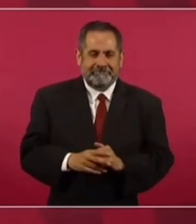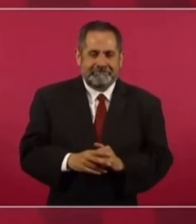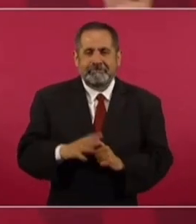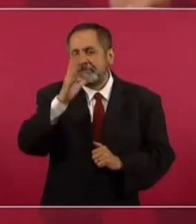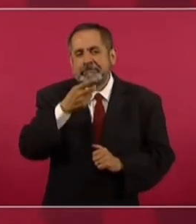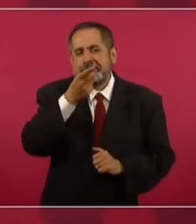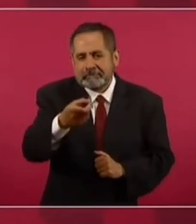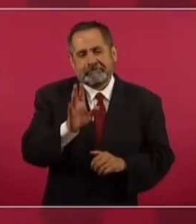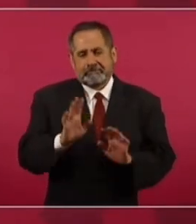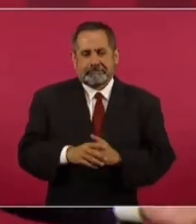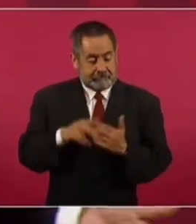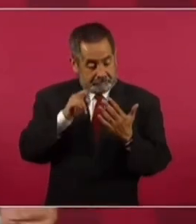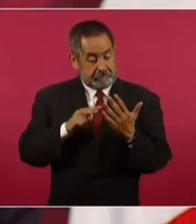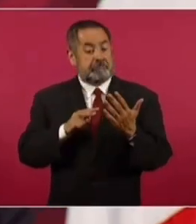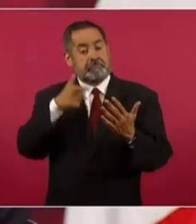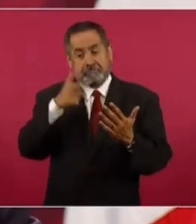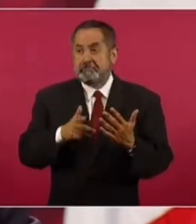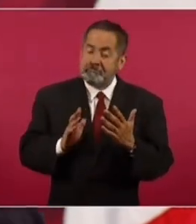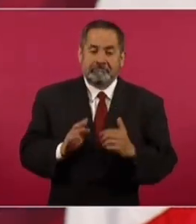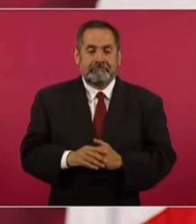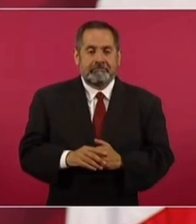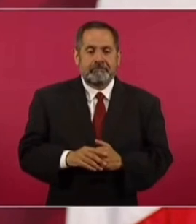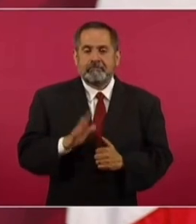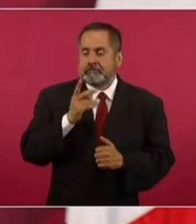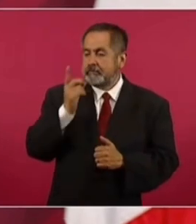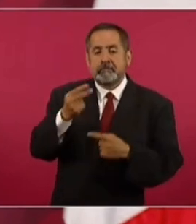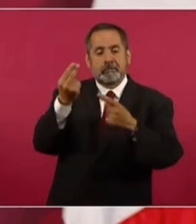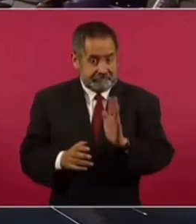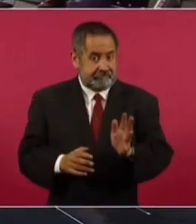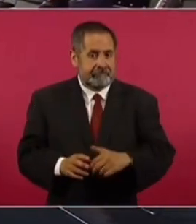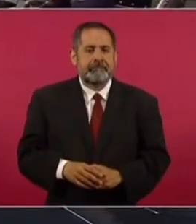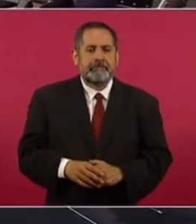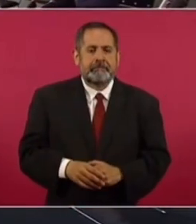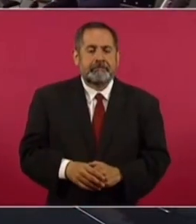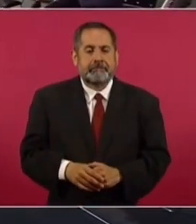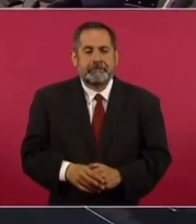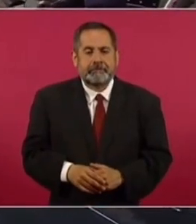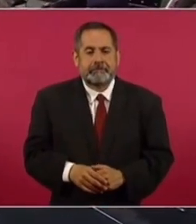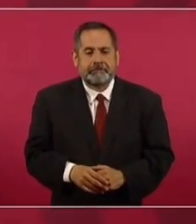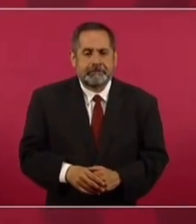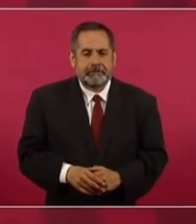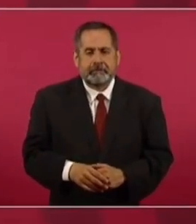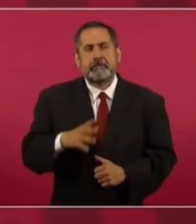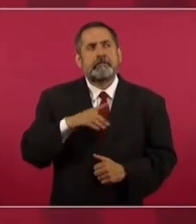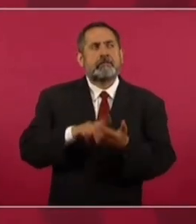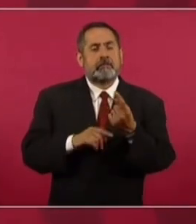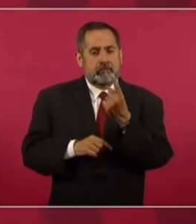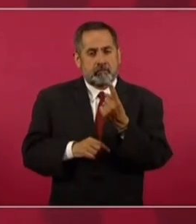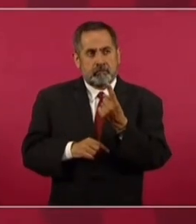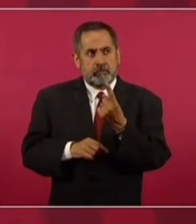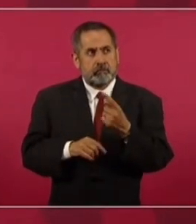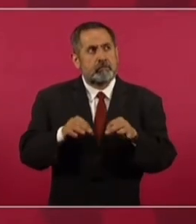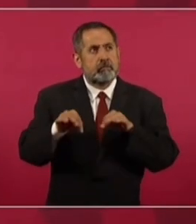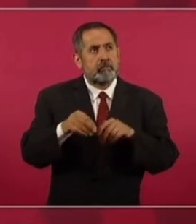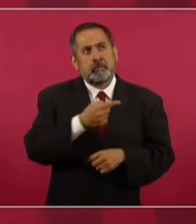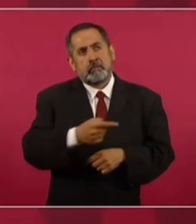Ni podría decirles, pero no más vi. Ya dieron los nombres. Estuvieron, uno estuvo activo hasta